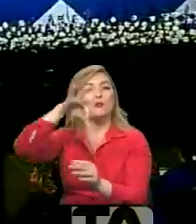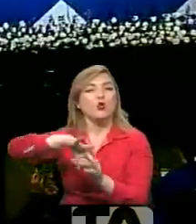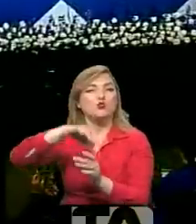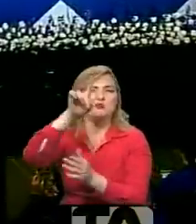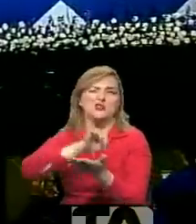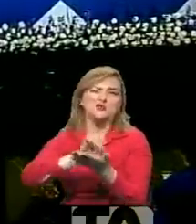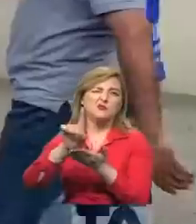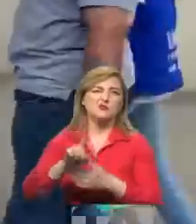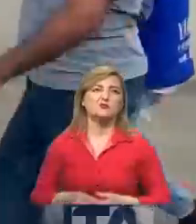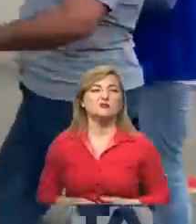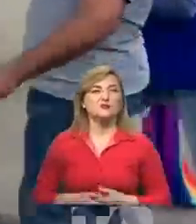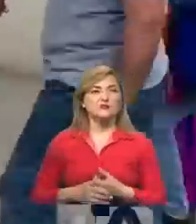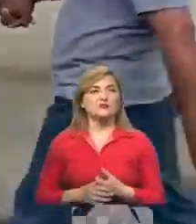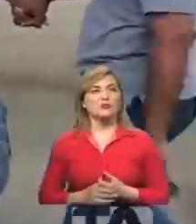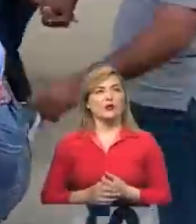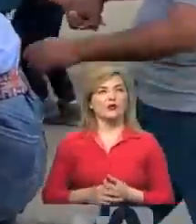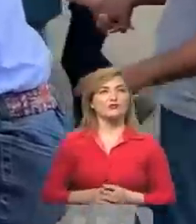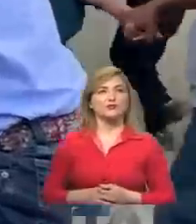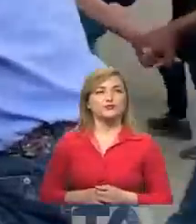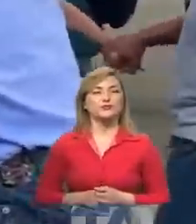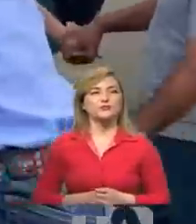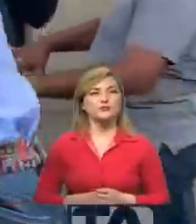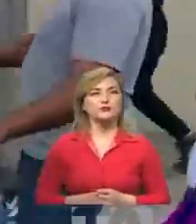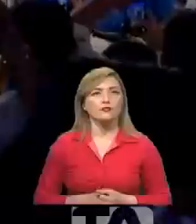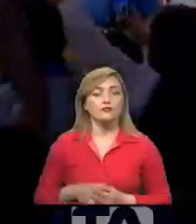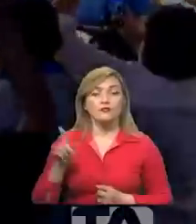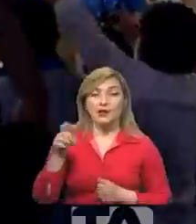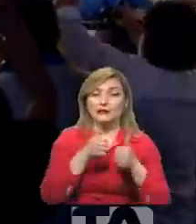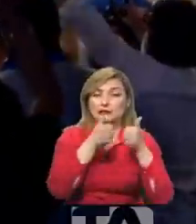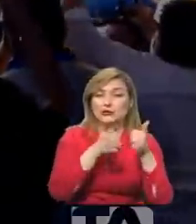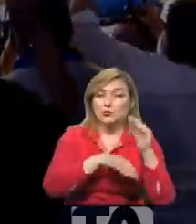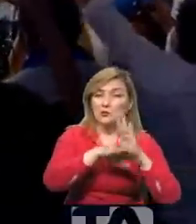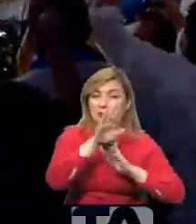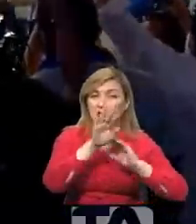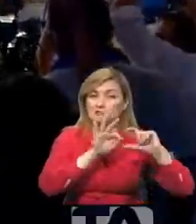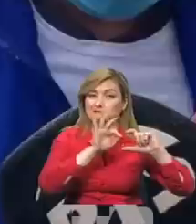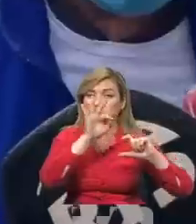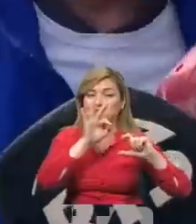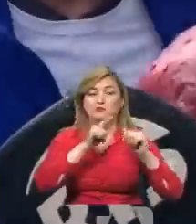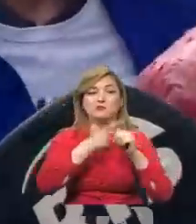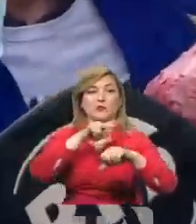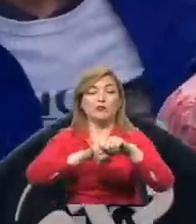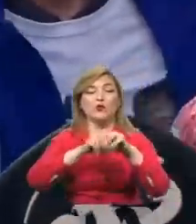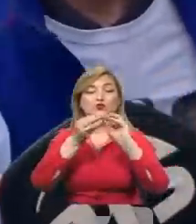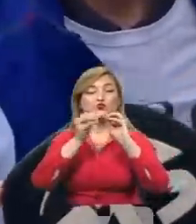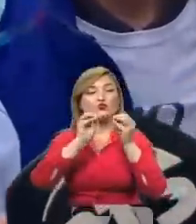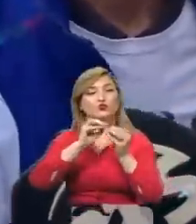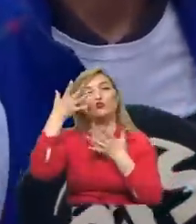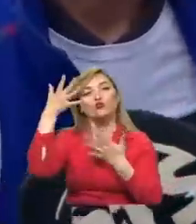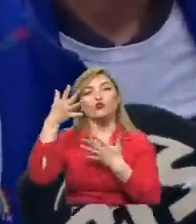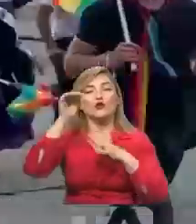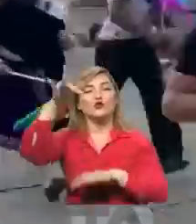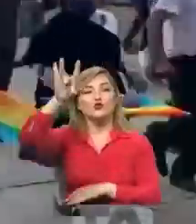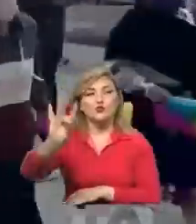más de una semana. Pero los números van acercando más a un candidato que a otro, y por primera vez, el movimiento indígena tiene